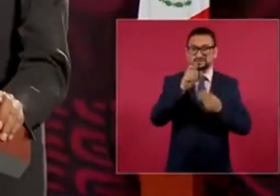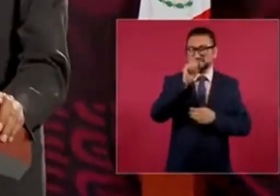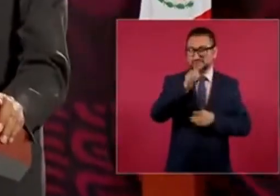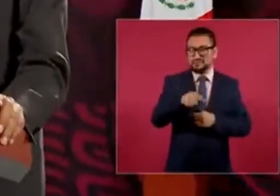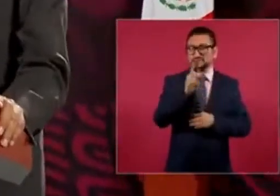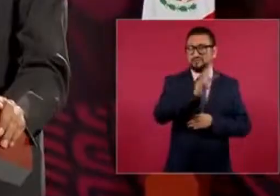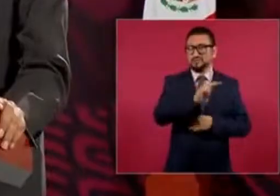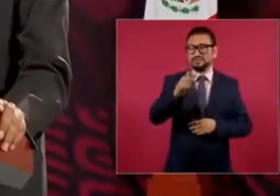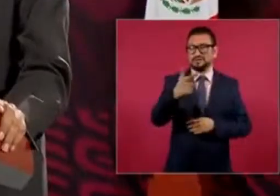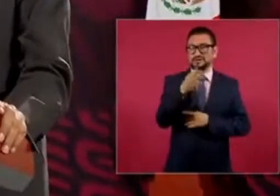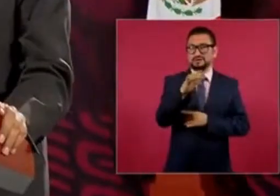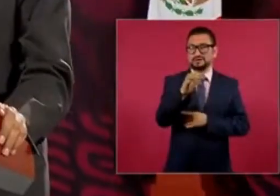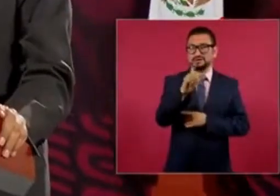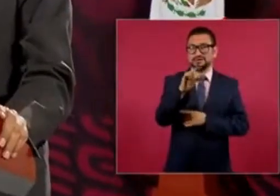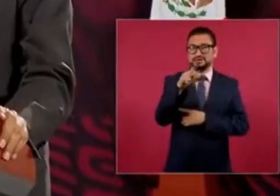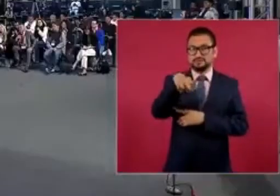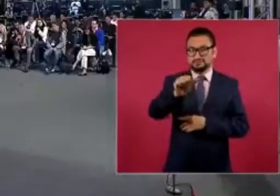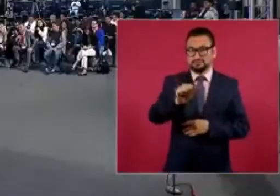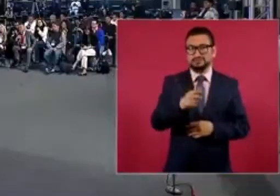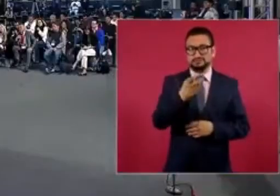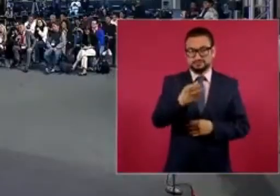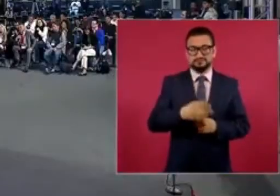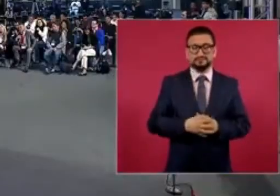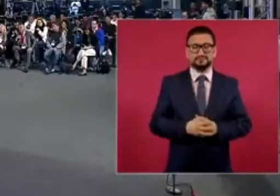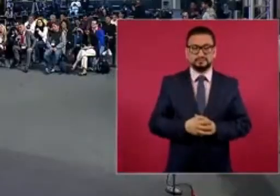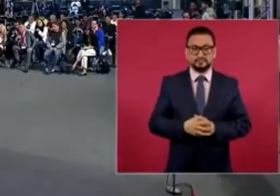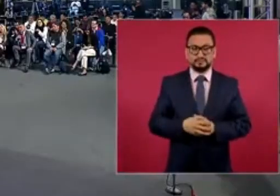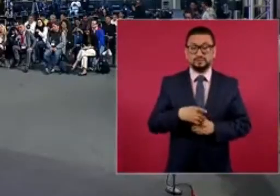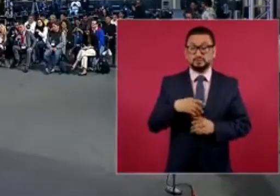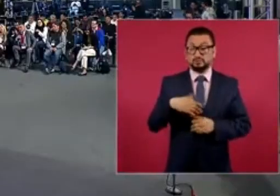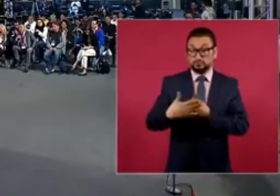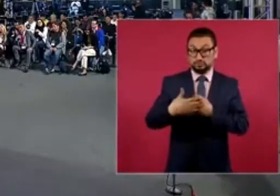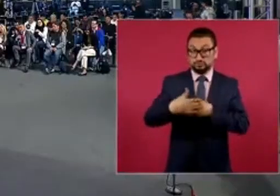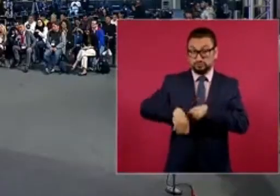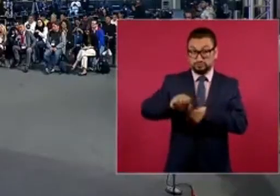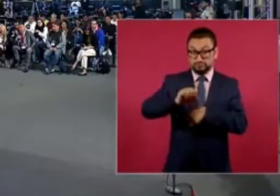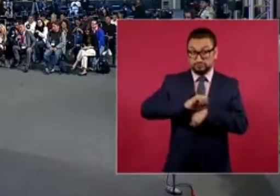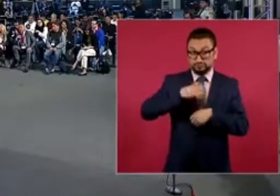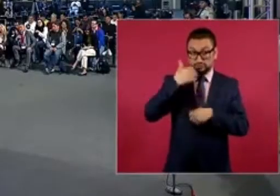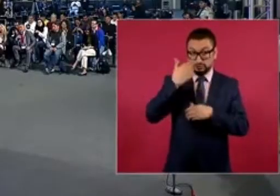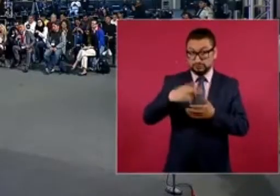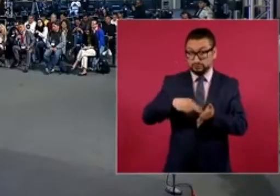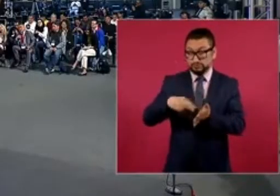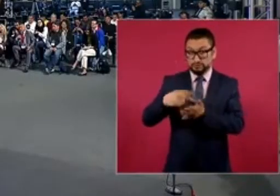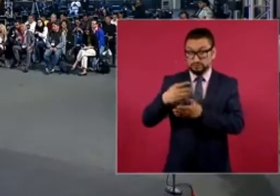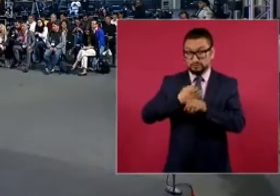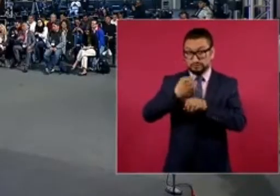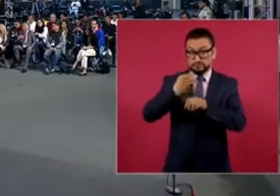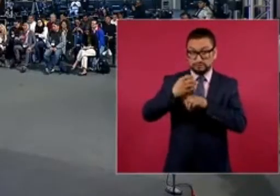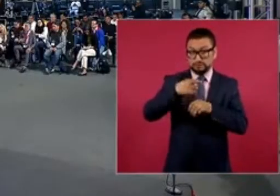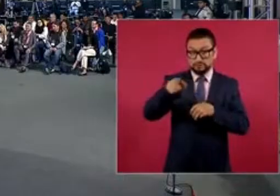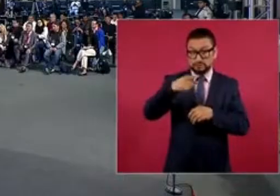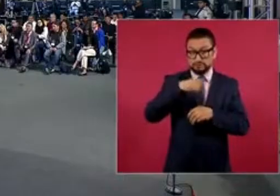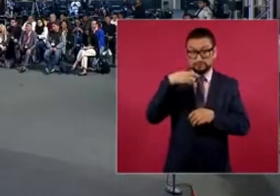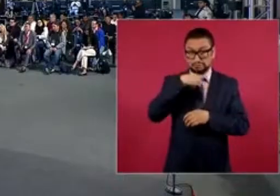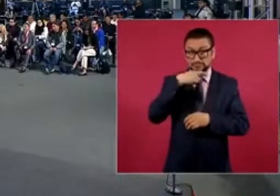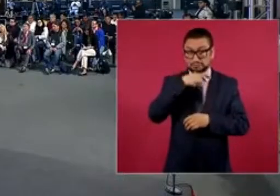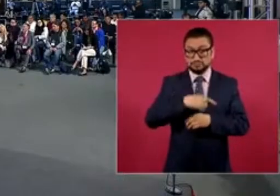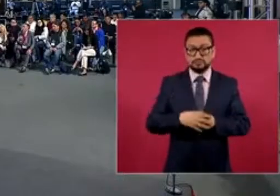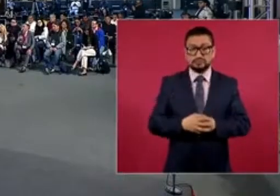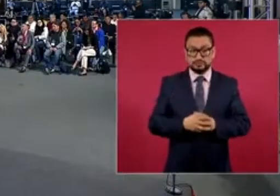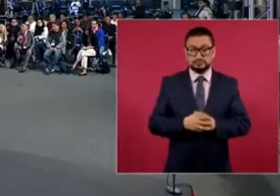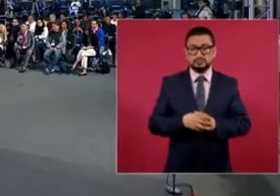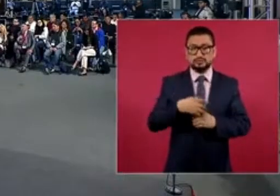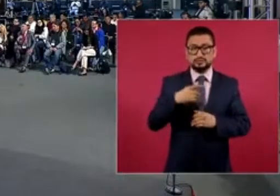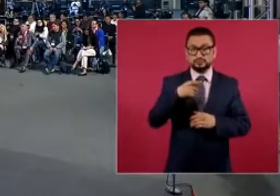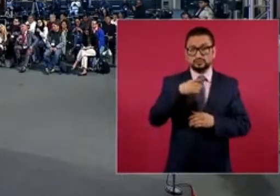La quisiera firmar esta próxima semana, presidente, para que se aprueben los estados también antes de. La quisiera firmar